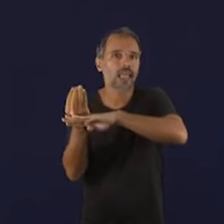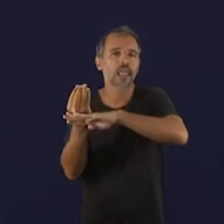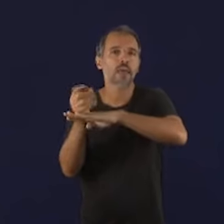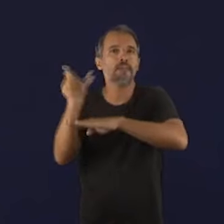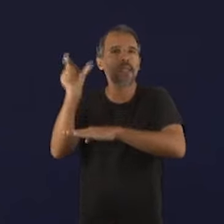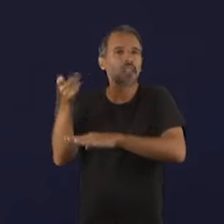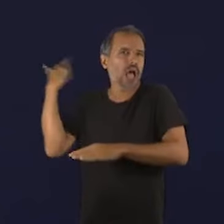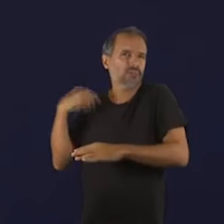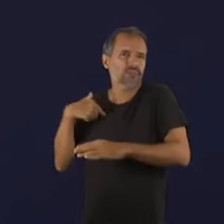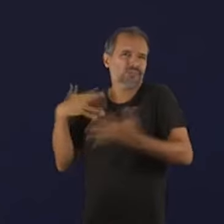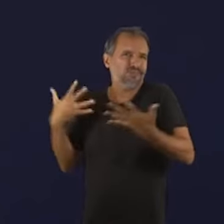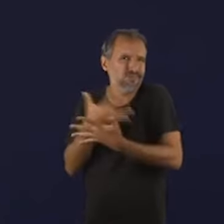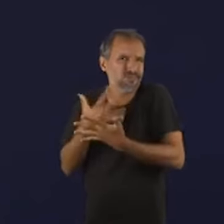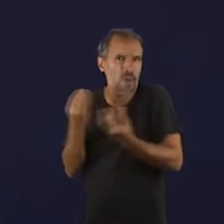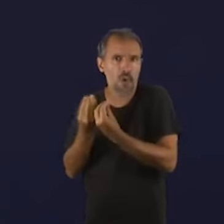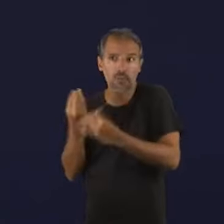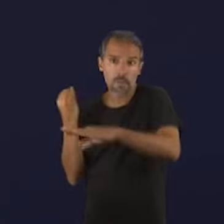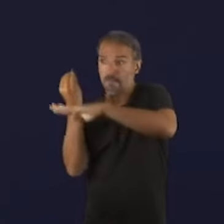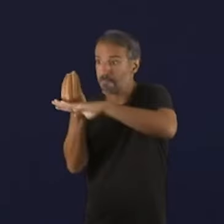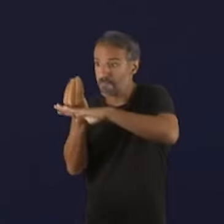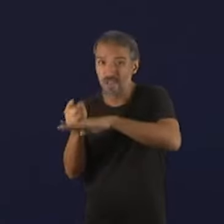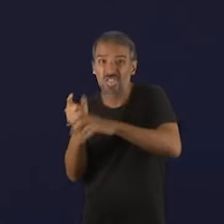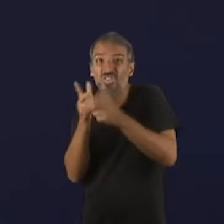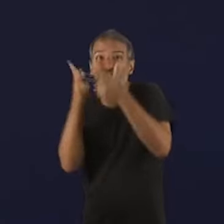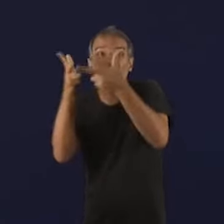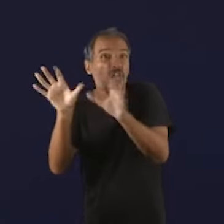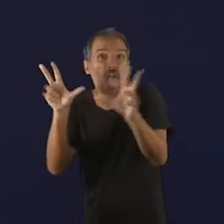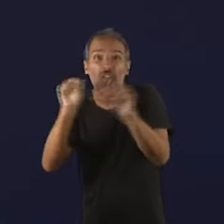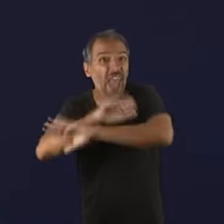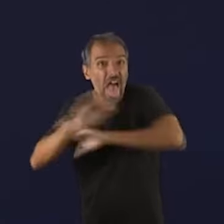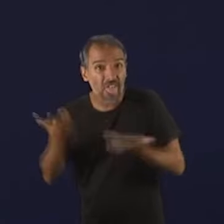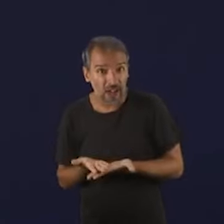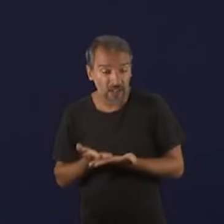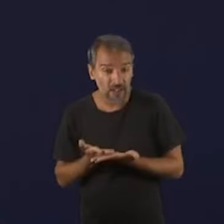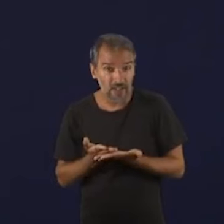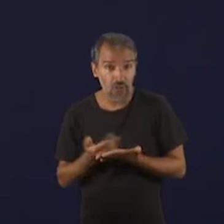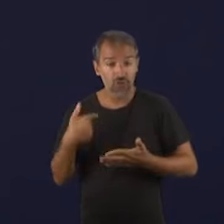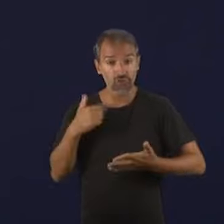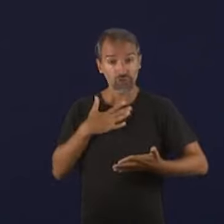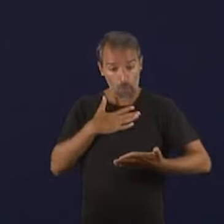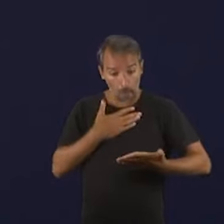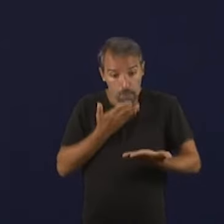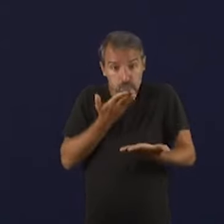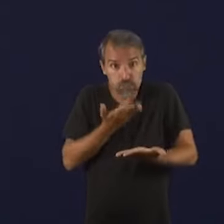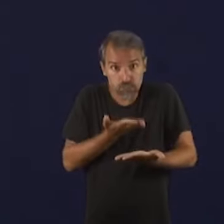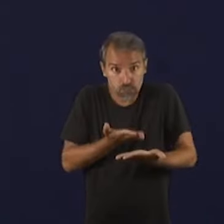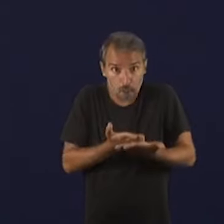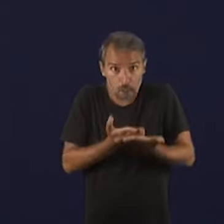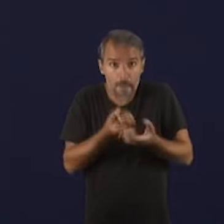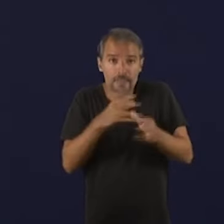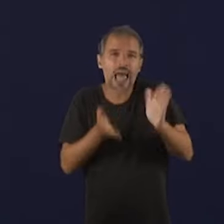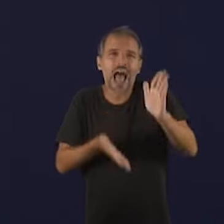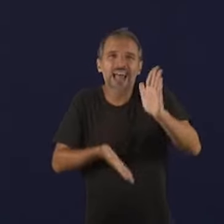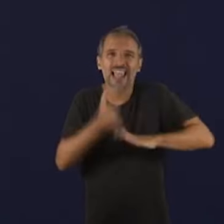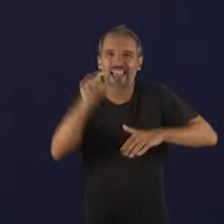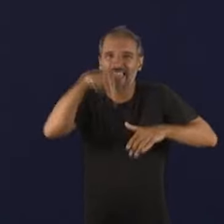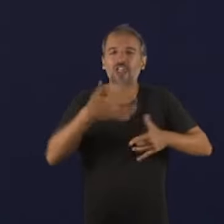pasado muy mal nunca dijo nada y cuando proponemos empezar a salir de todo esto diciendo